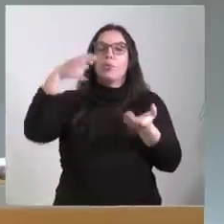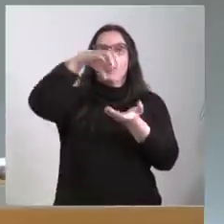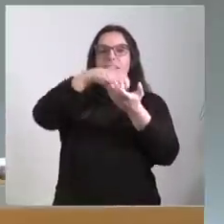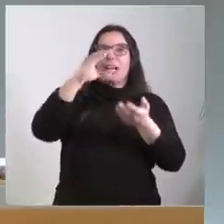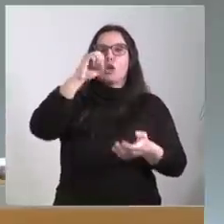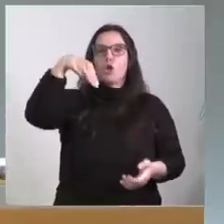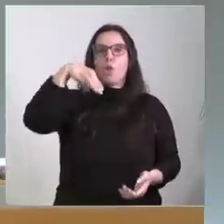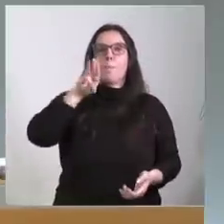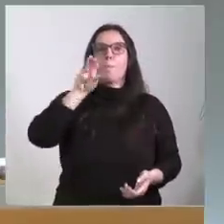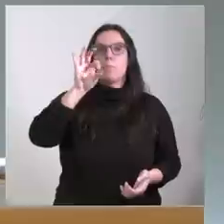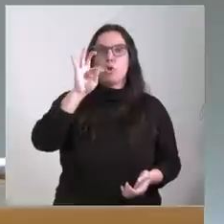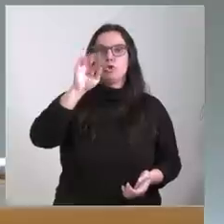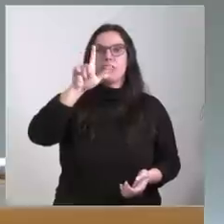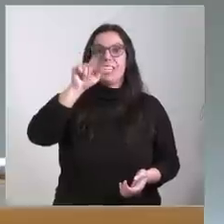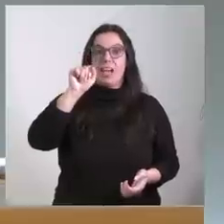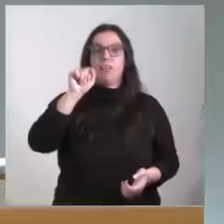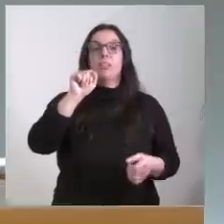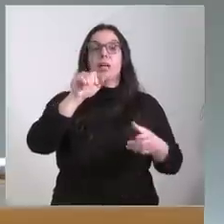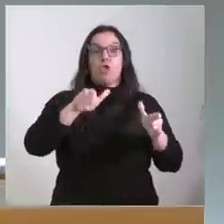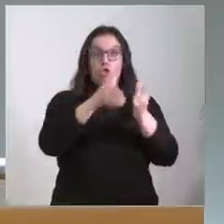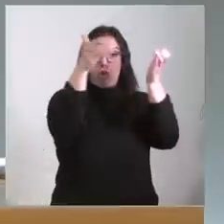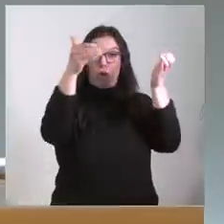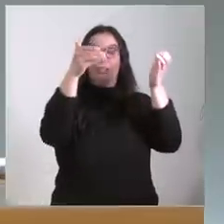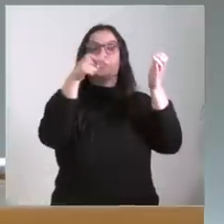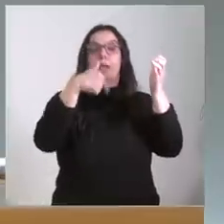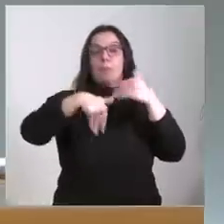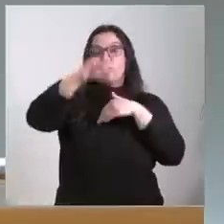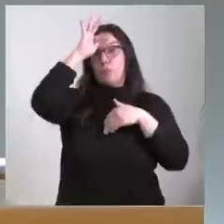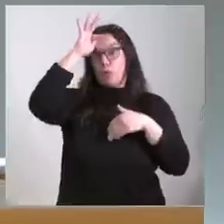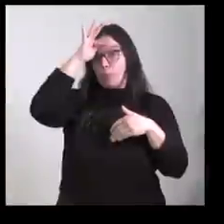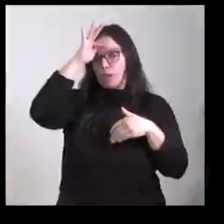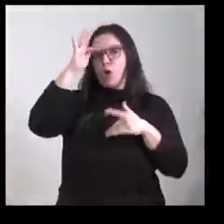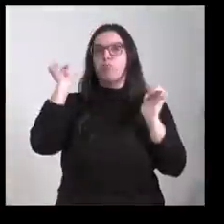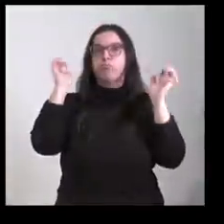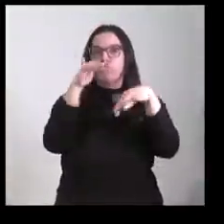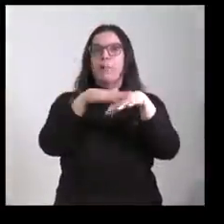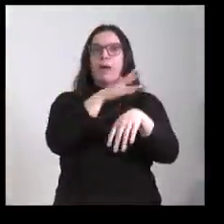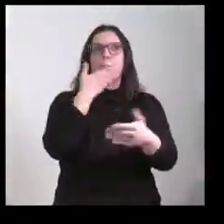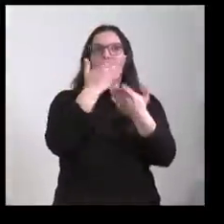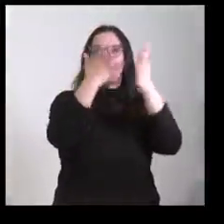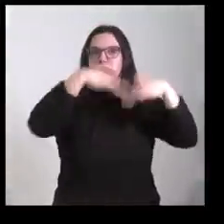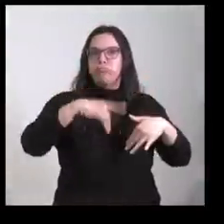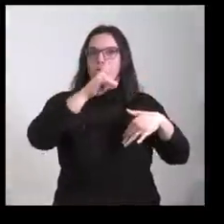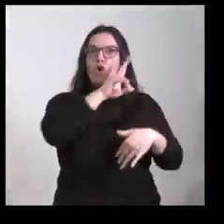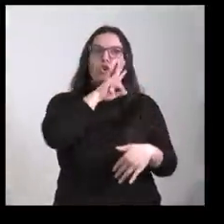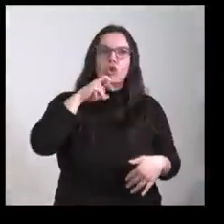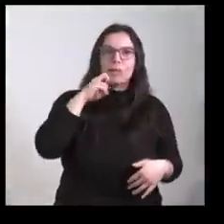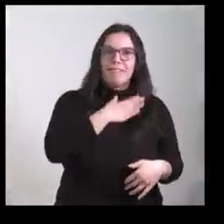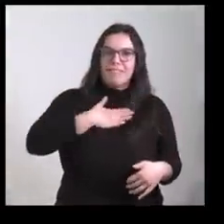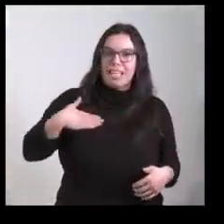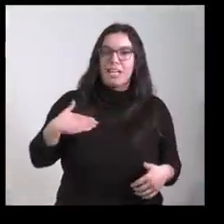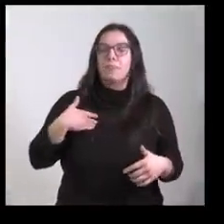el domingo hay una concentración ciudadana para pedir que se conserven el partido regionalista también